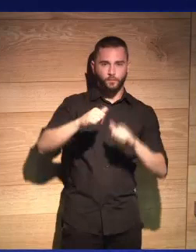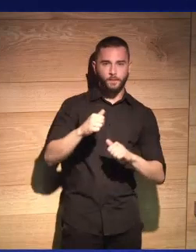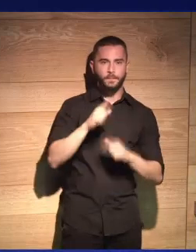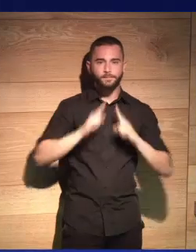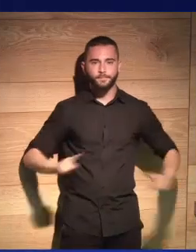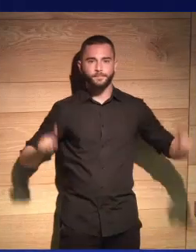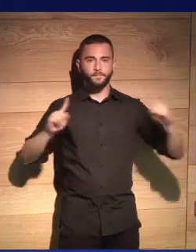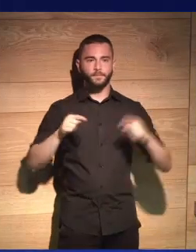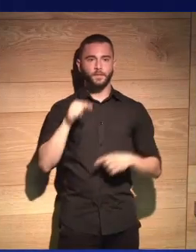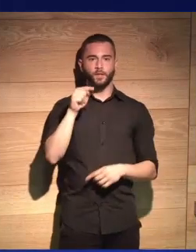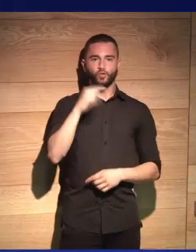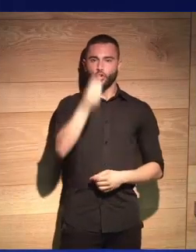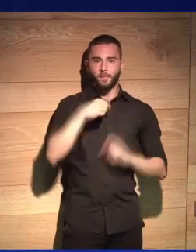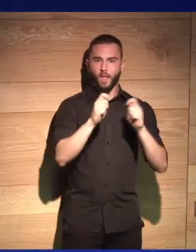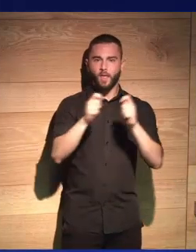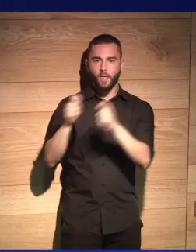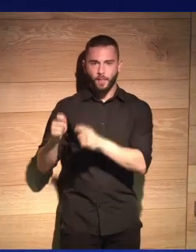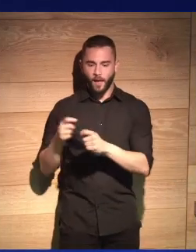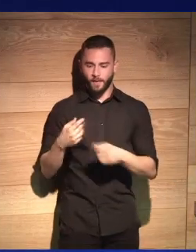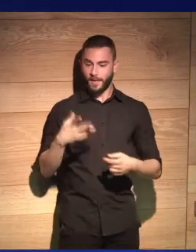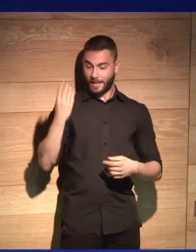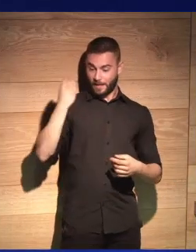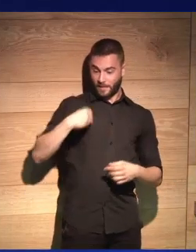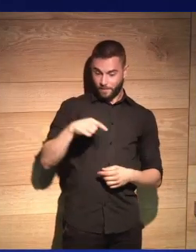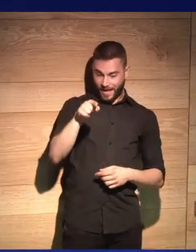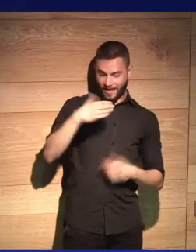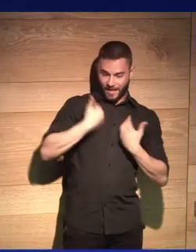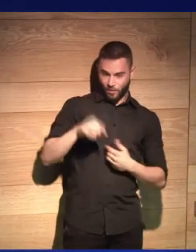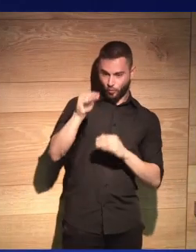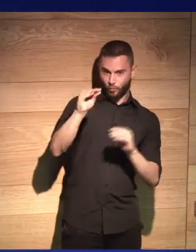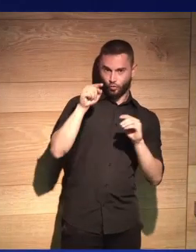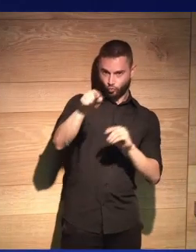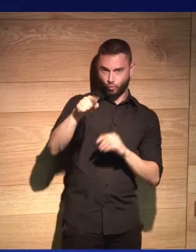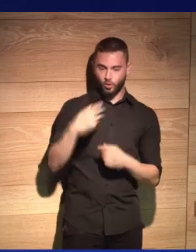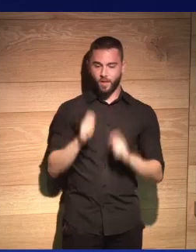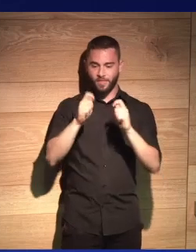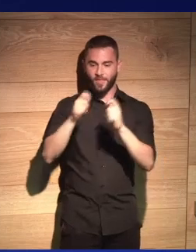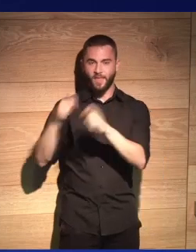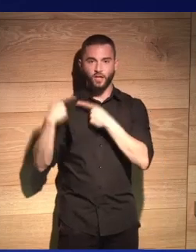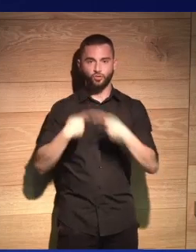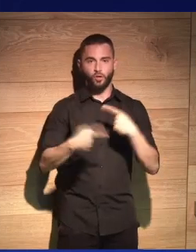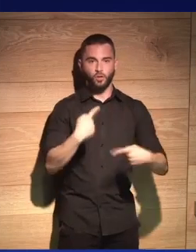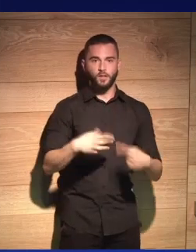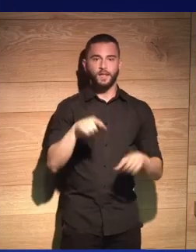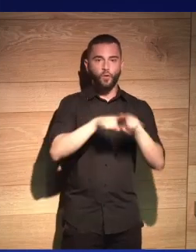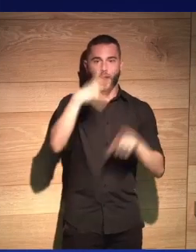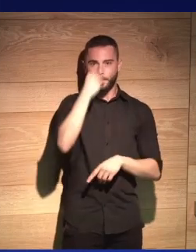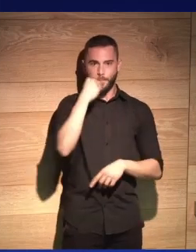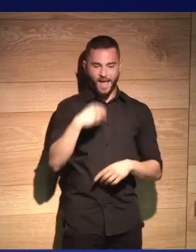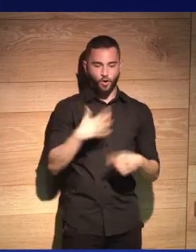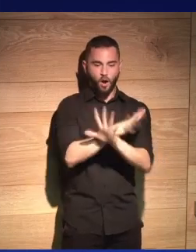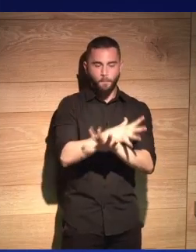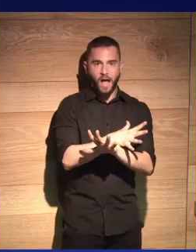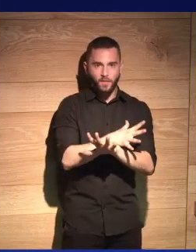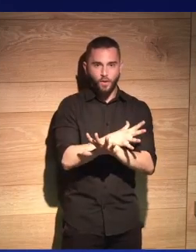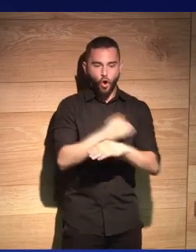La alimentas, le das de comer pedazos de ti misma todos los días. Es el perro encerrado en el patio trasero que te arrancaría la mano